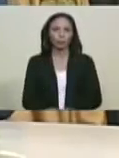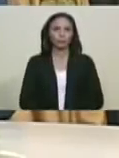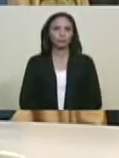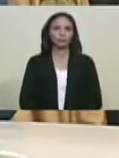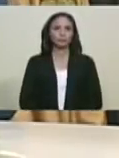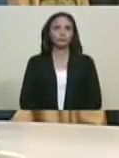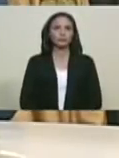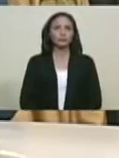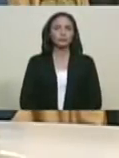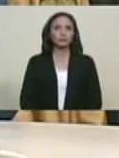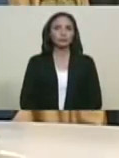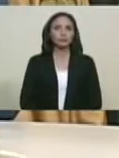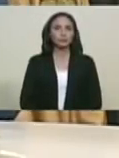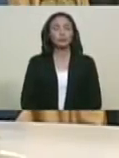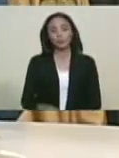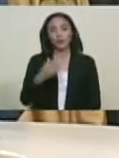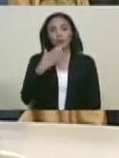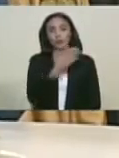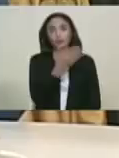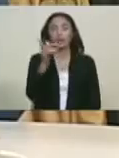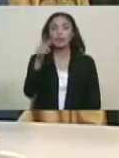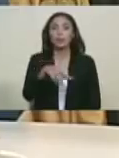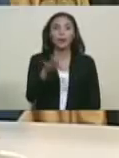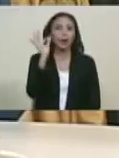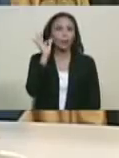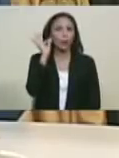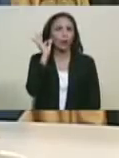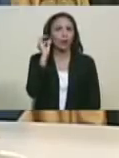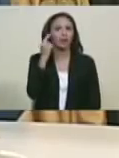particularmente gracias al poder de las mujeres